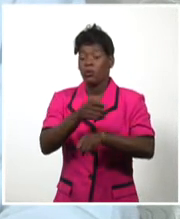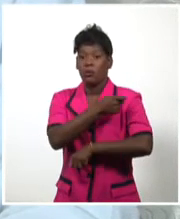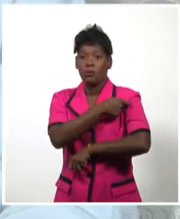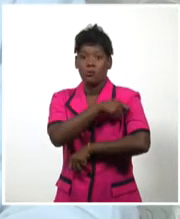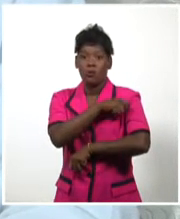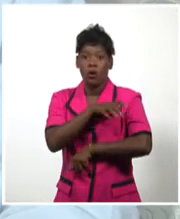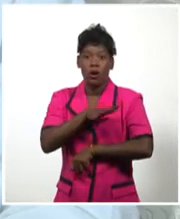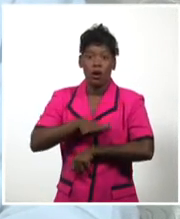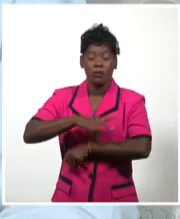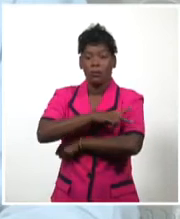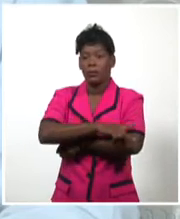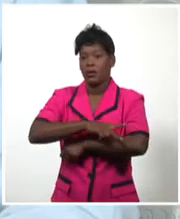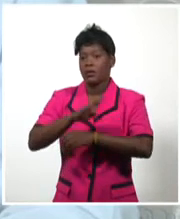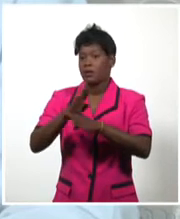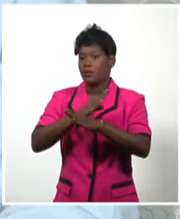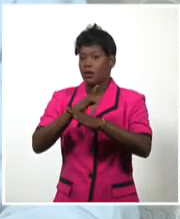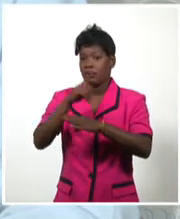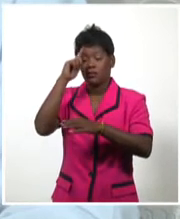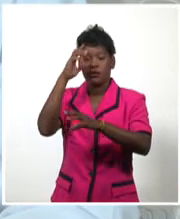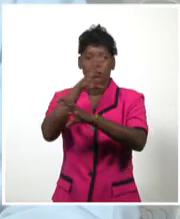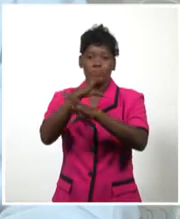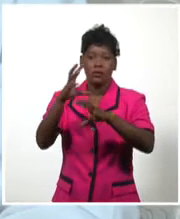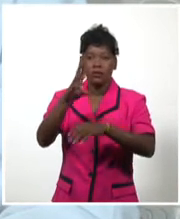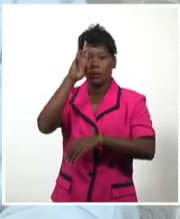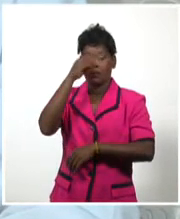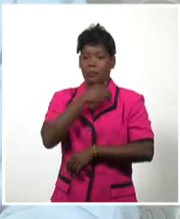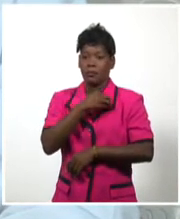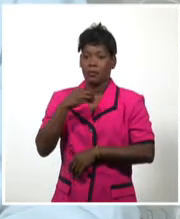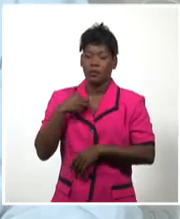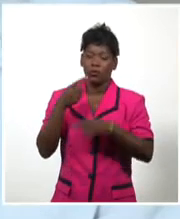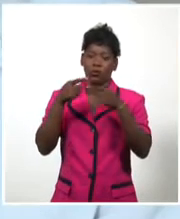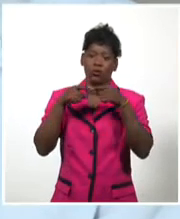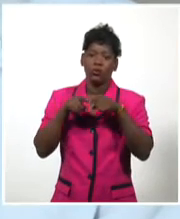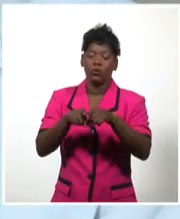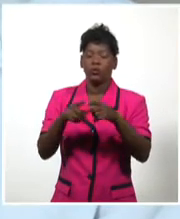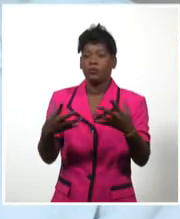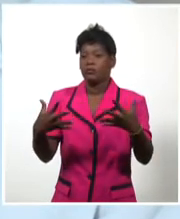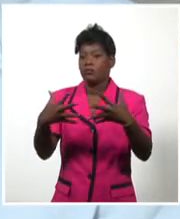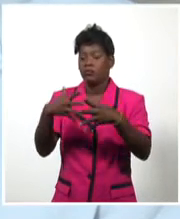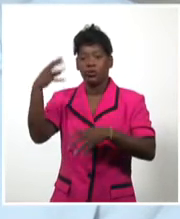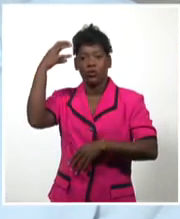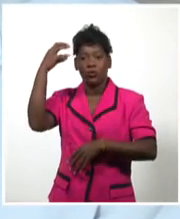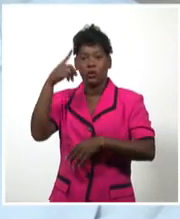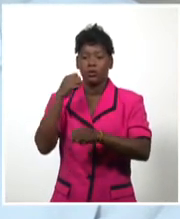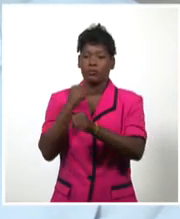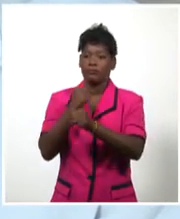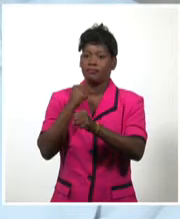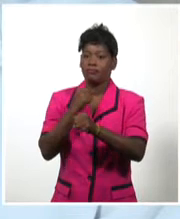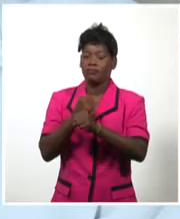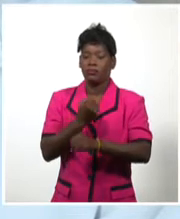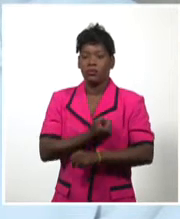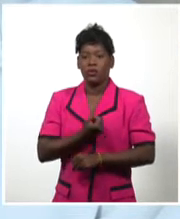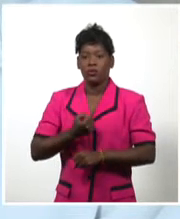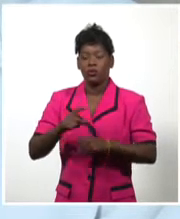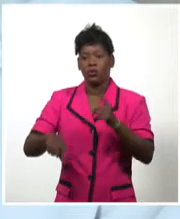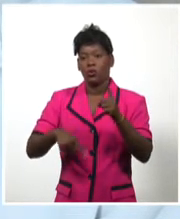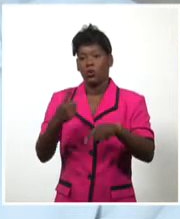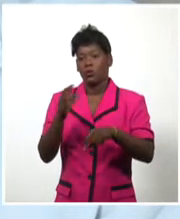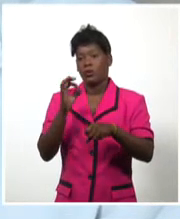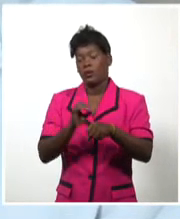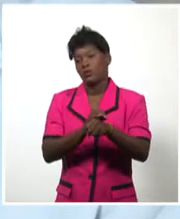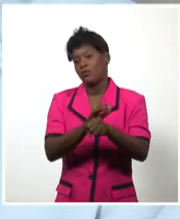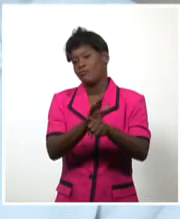de todo nuestro país, en unión con la dirección del país, nos encontramos trabajando en función de contrarrestar esta